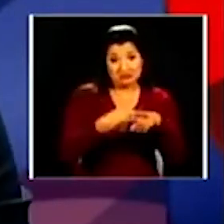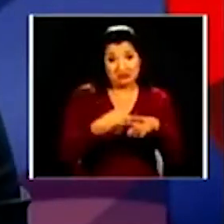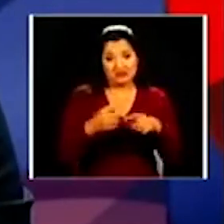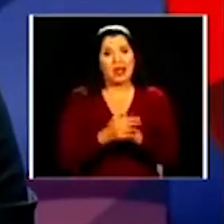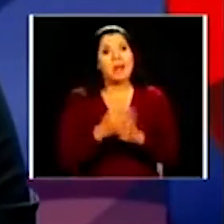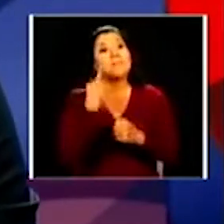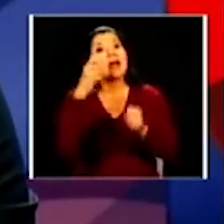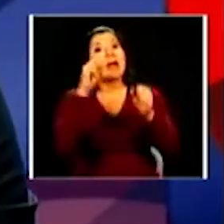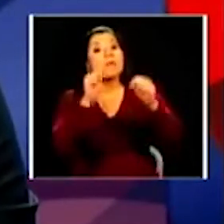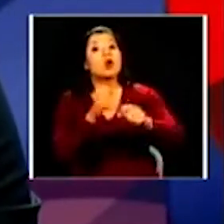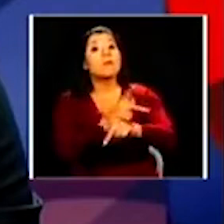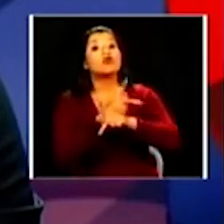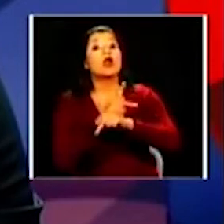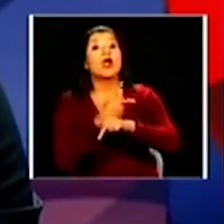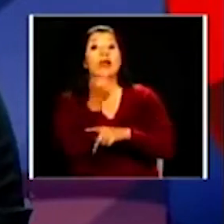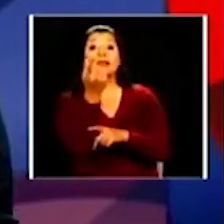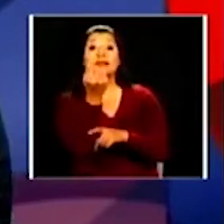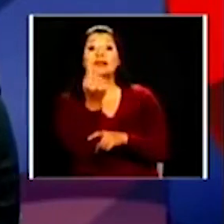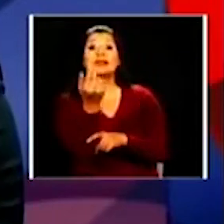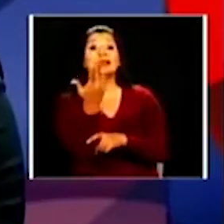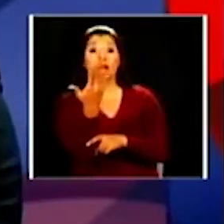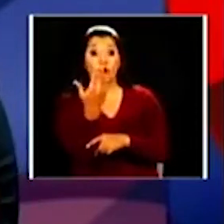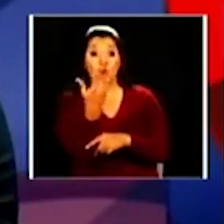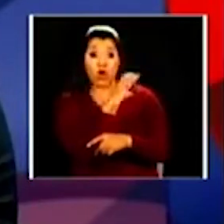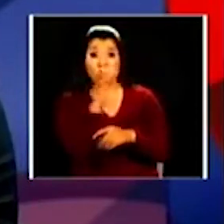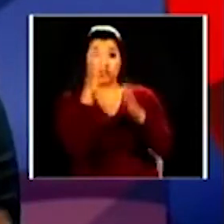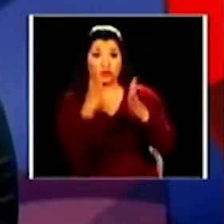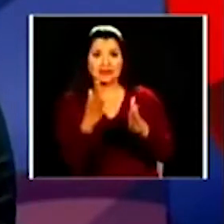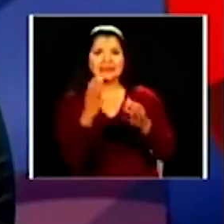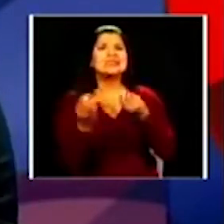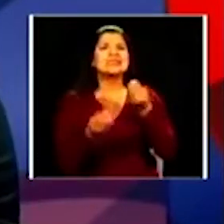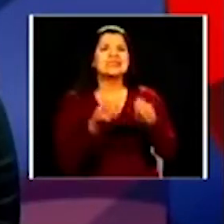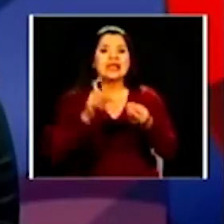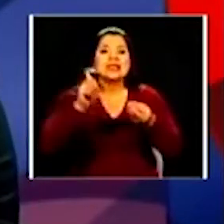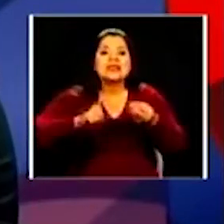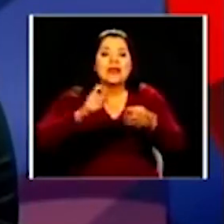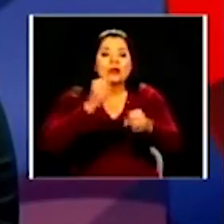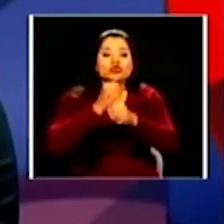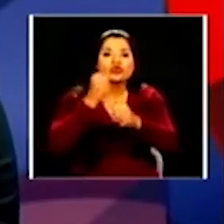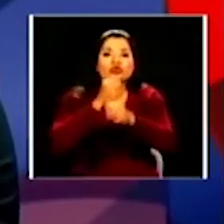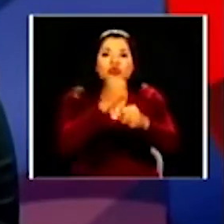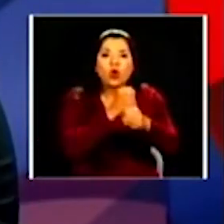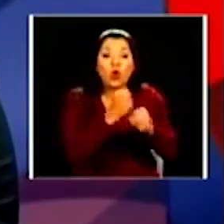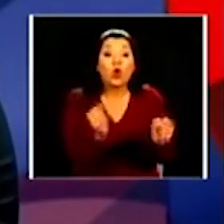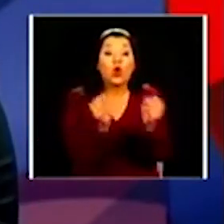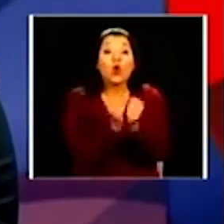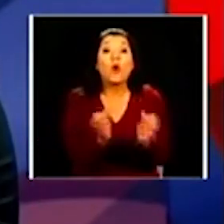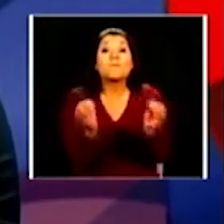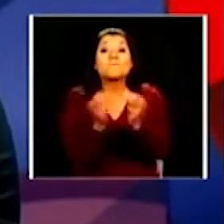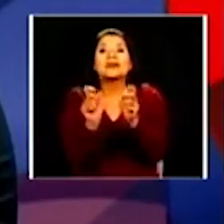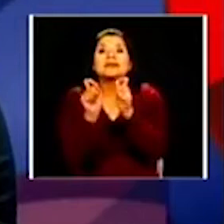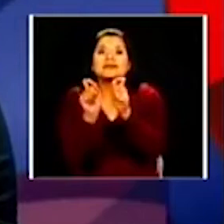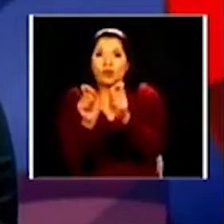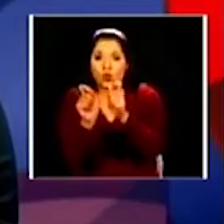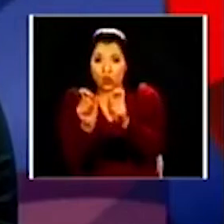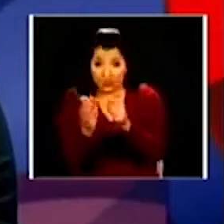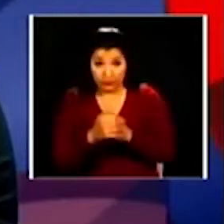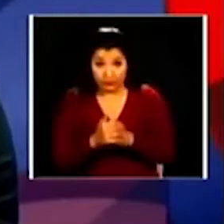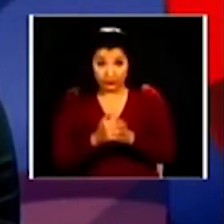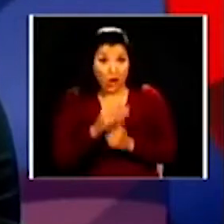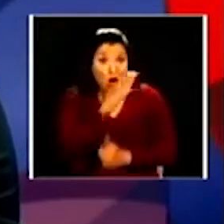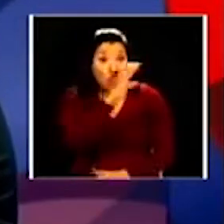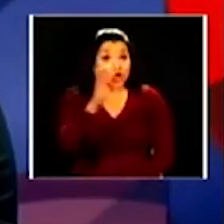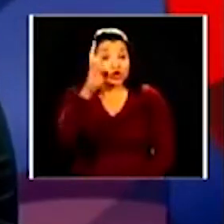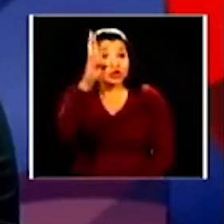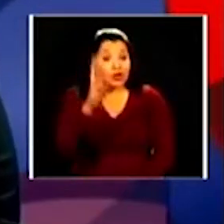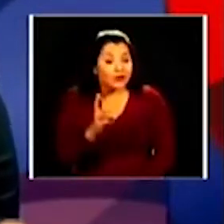los costarricenses también necesitamos mejorar la variable de empleo, empleos de mayor educación con mayor valor agregado. Costa Rica aspira